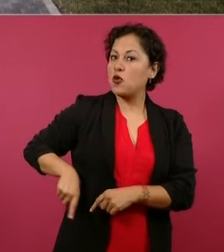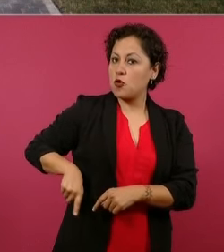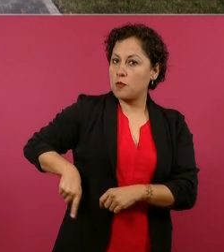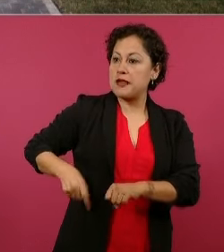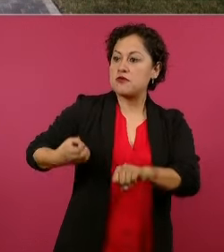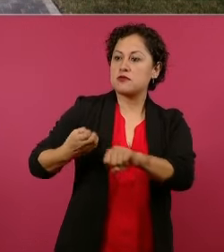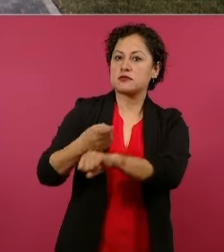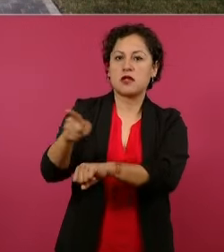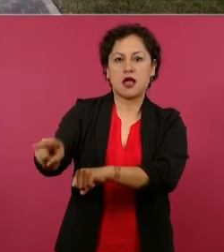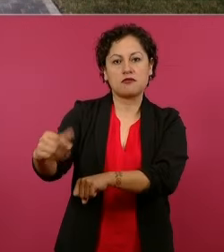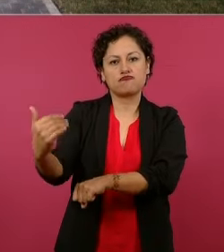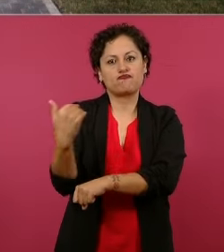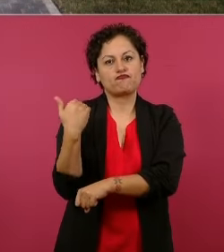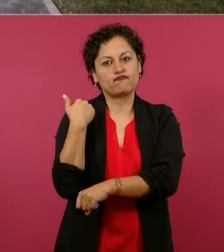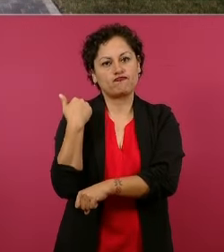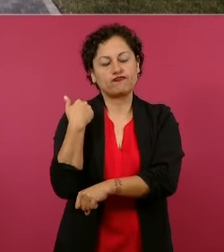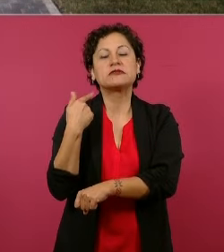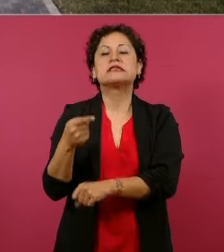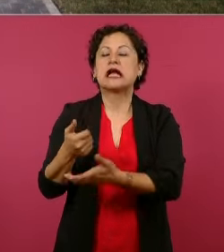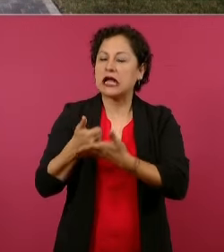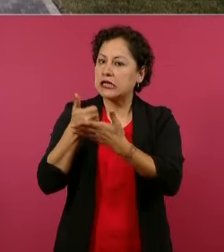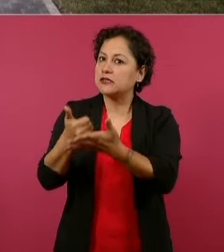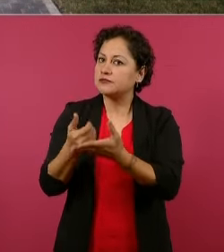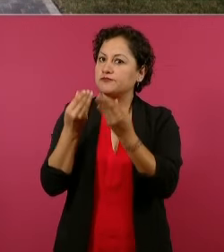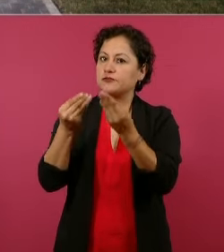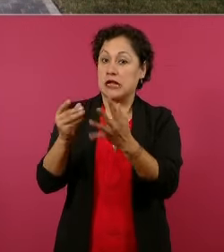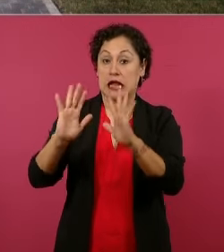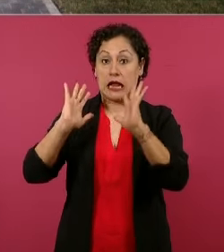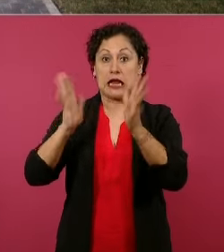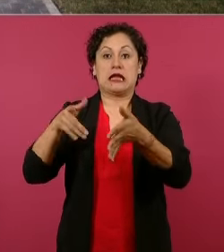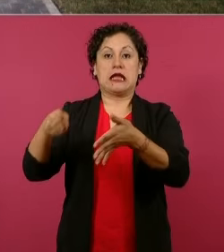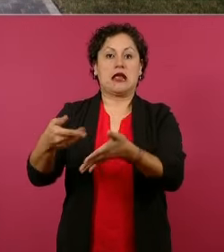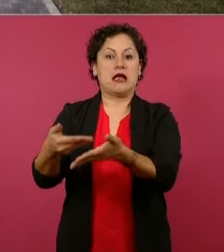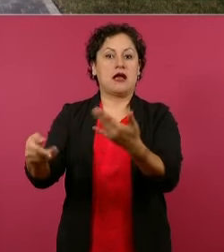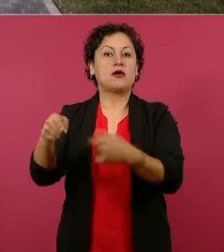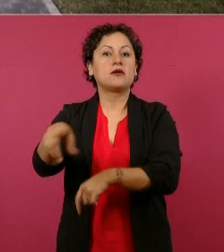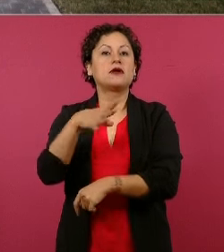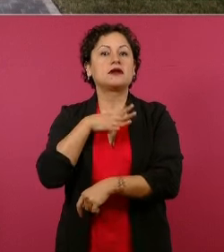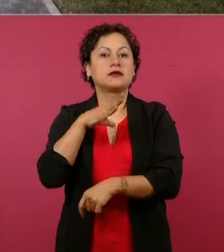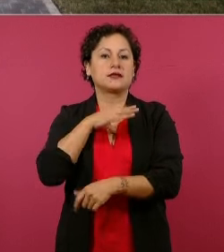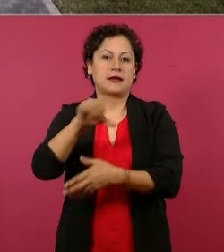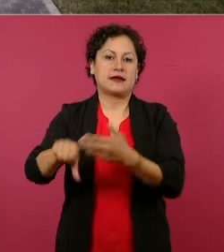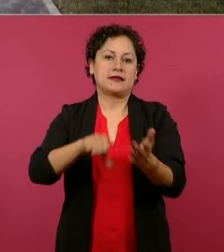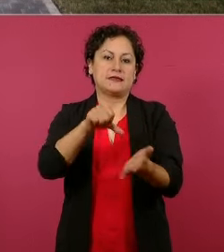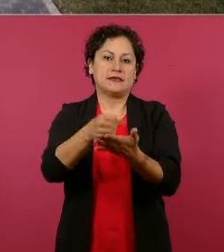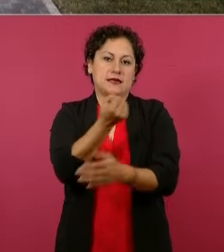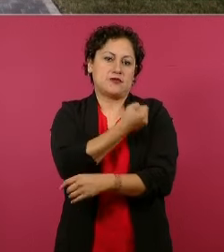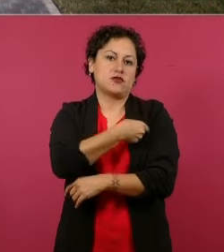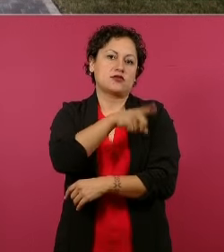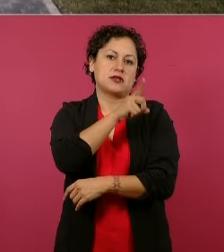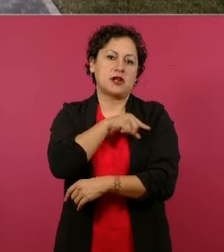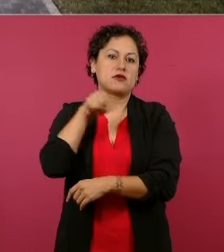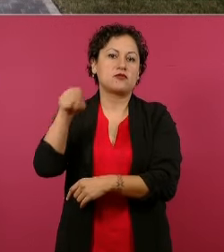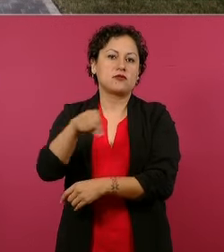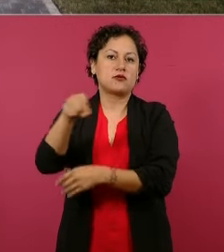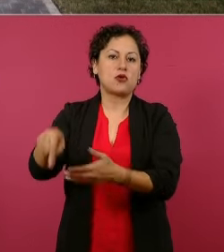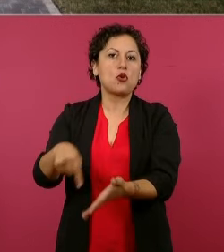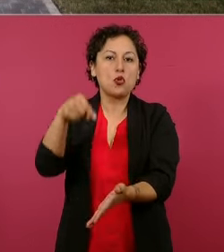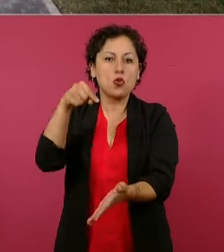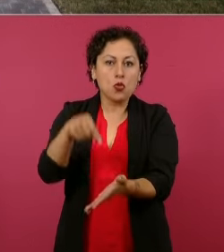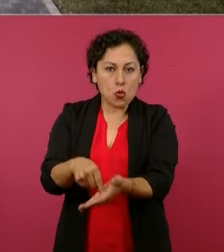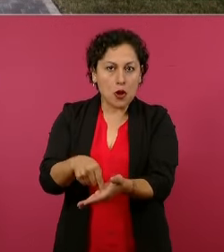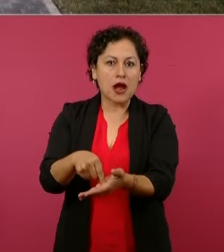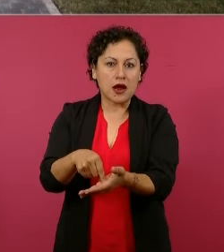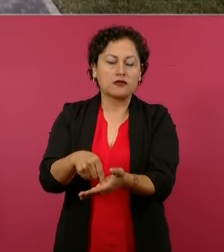estado Hoy ya en Zacualpan se cuenta con este centro de salud que está beneficiando a una área muy muy